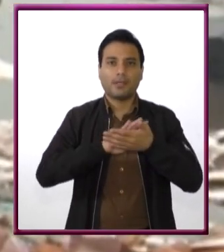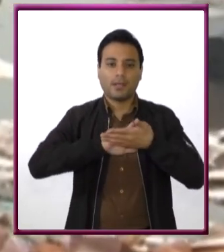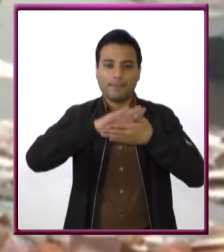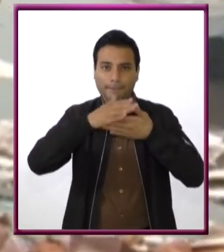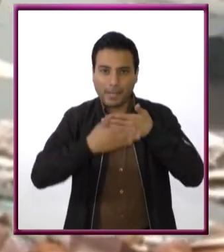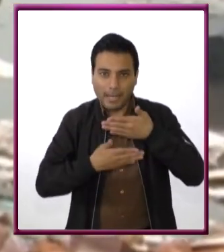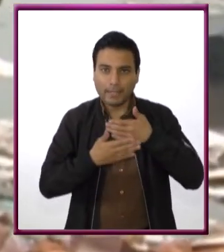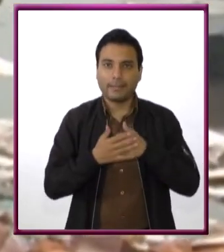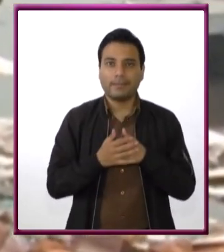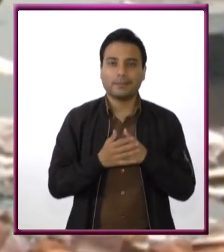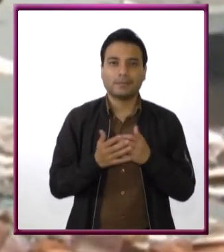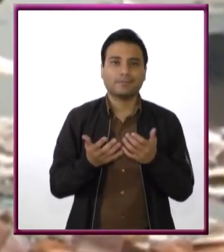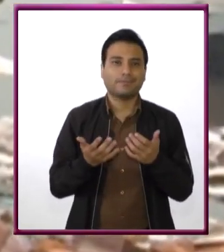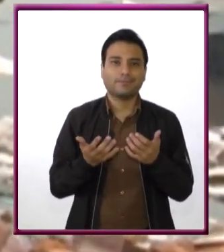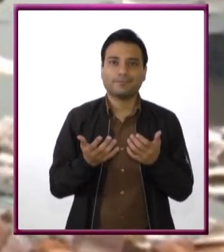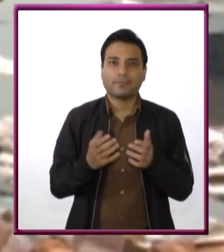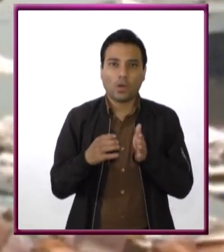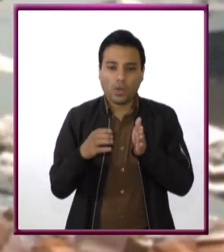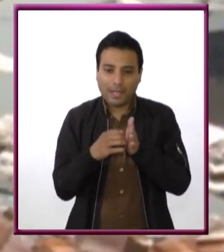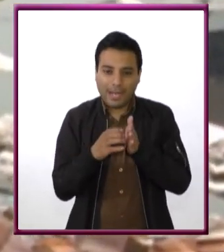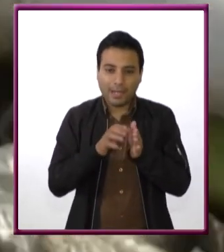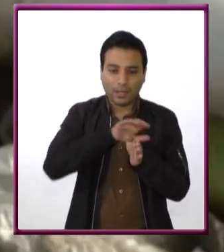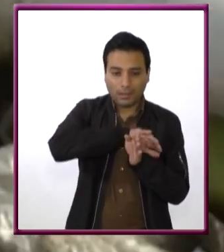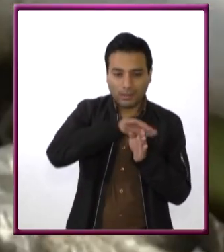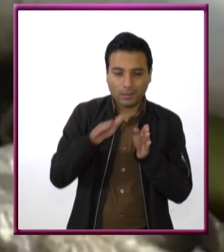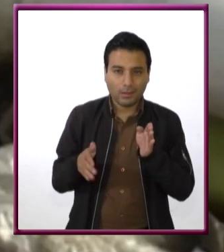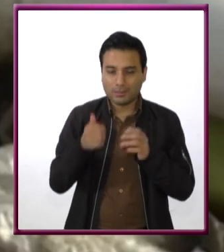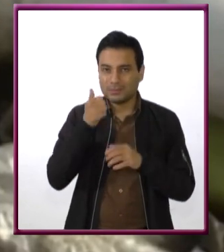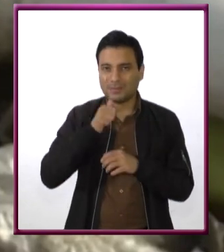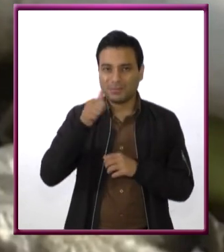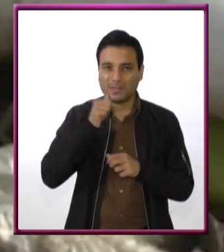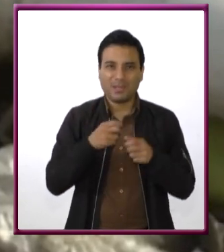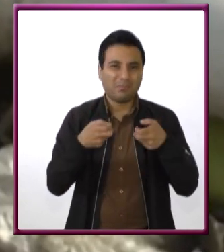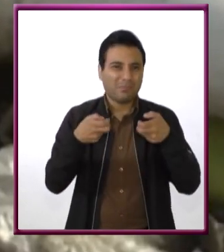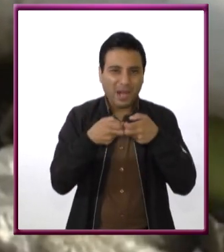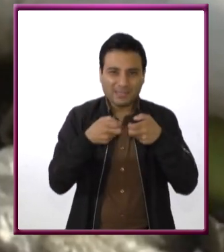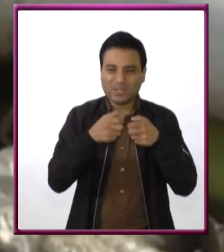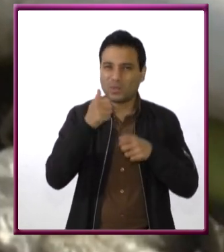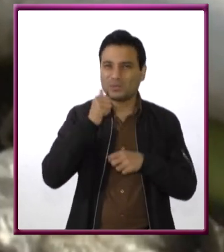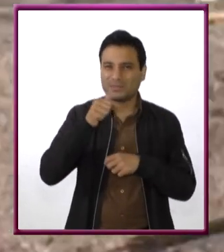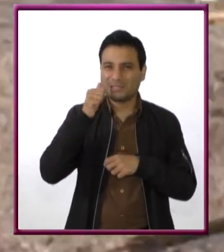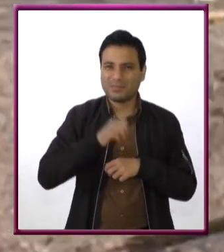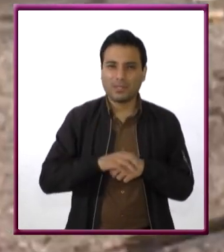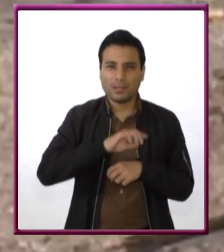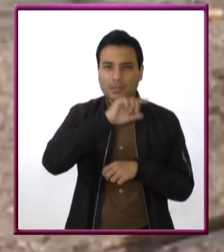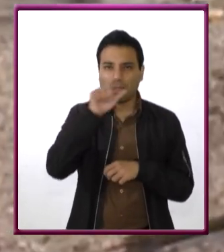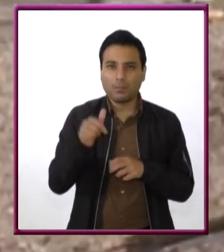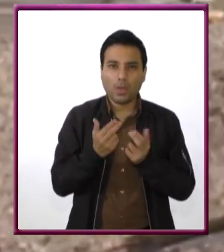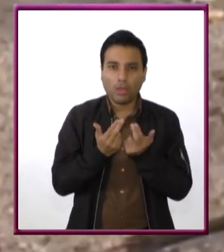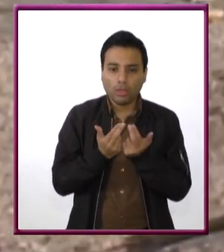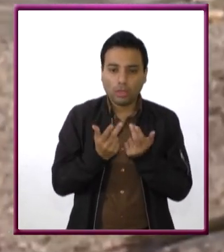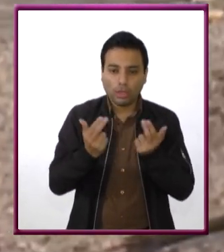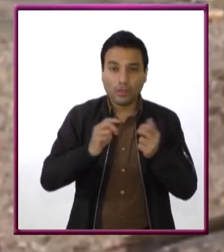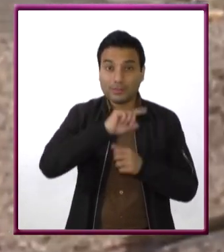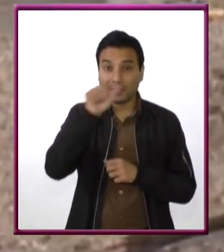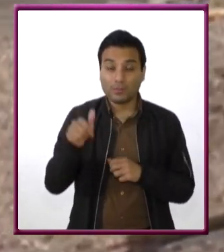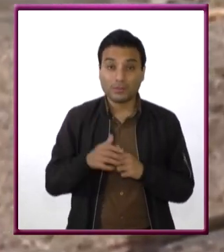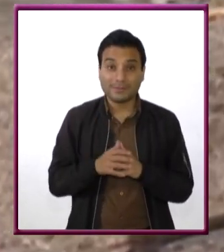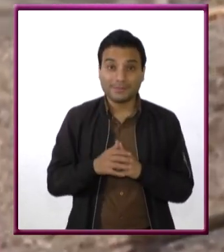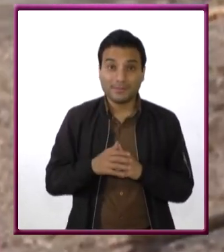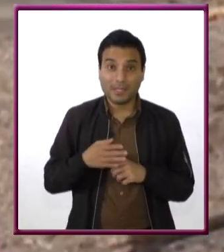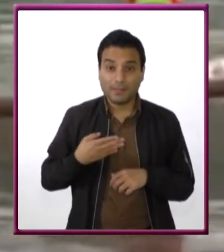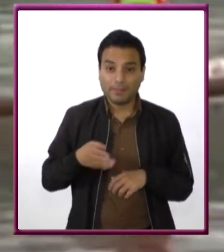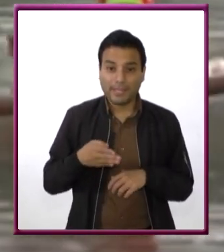estamos empleando, que terminan desagregándose y formando pequeñas partículas de las cuales se alimentan todos